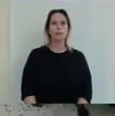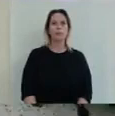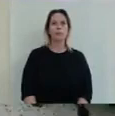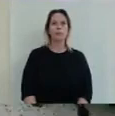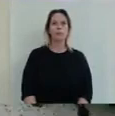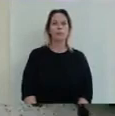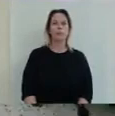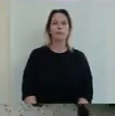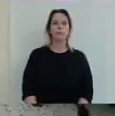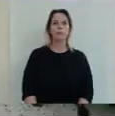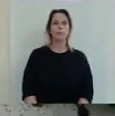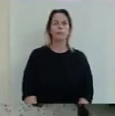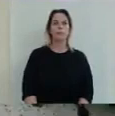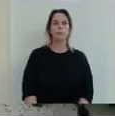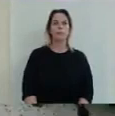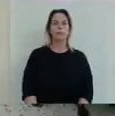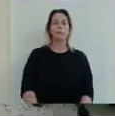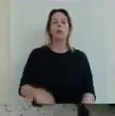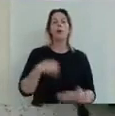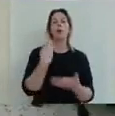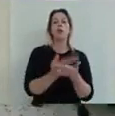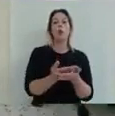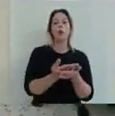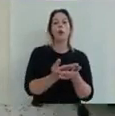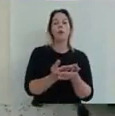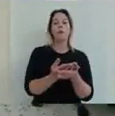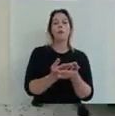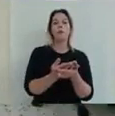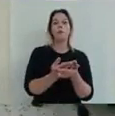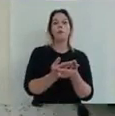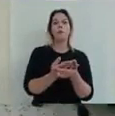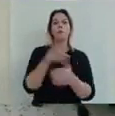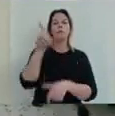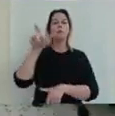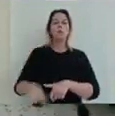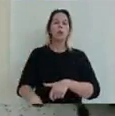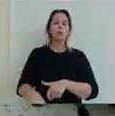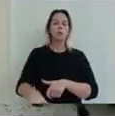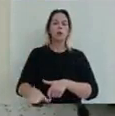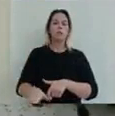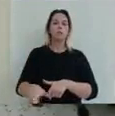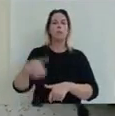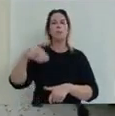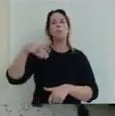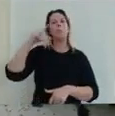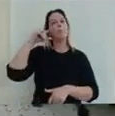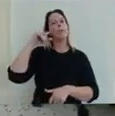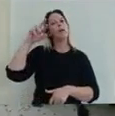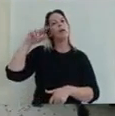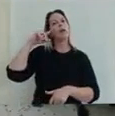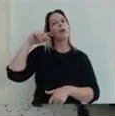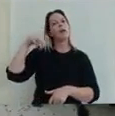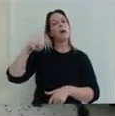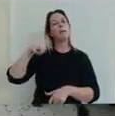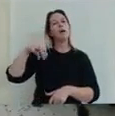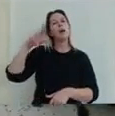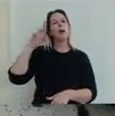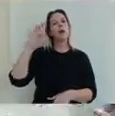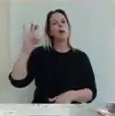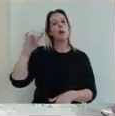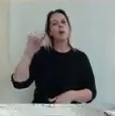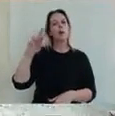Cuarta nota. Nota de la firma comercial Miriam Rodríguez y otro SRL solicitando modificación del canon establecido para el